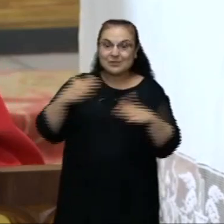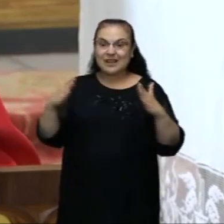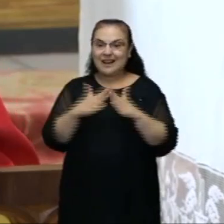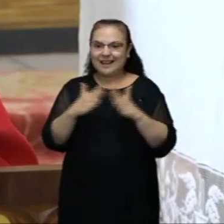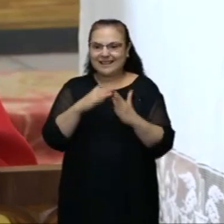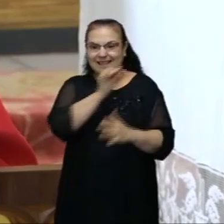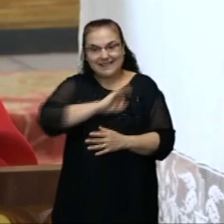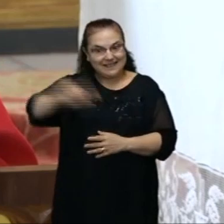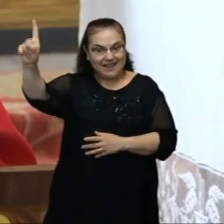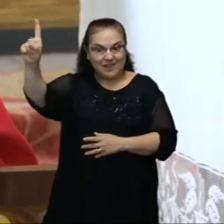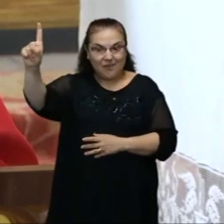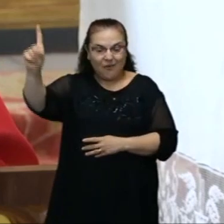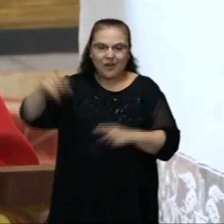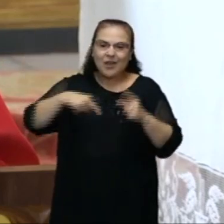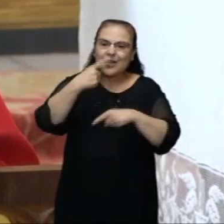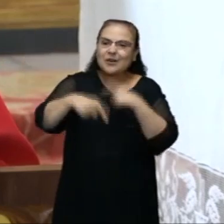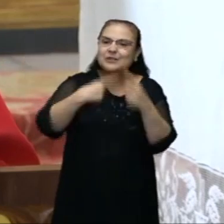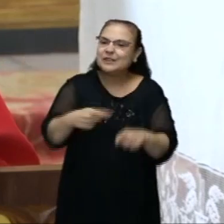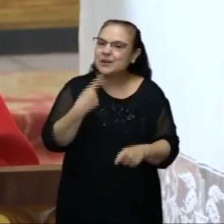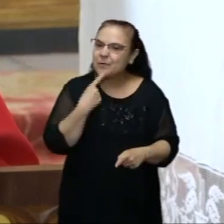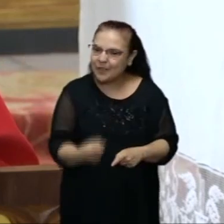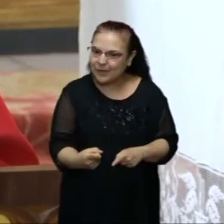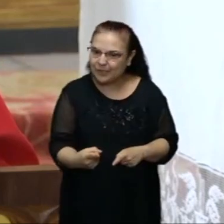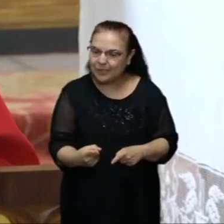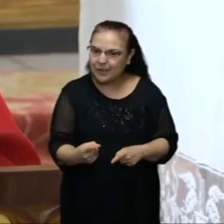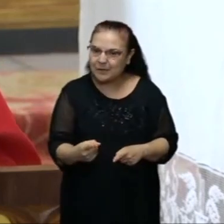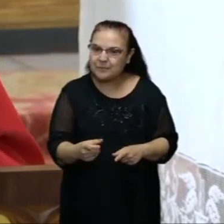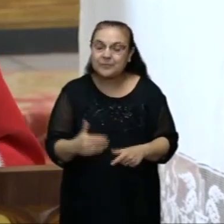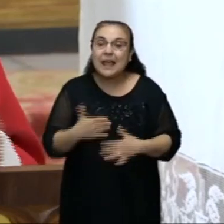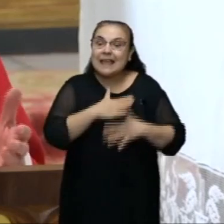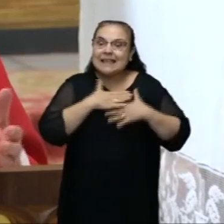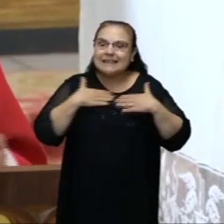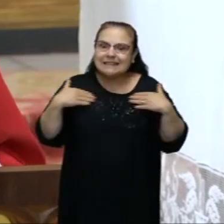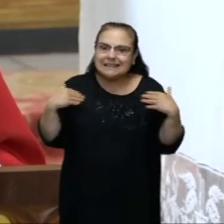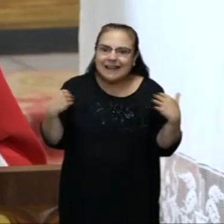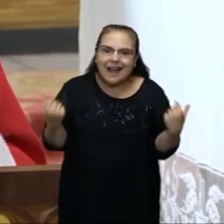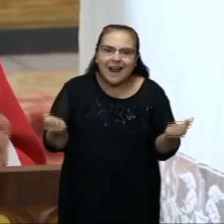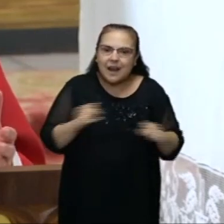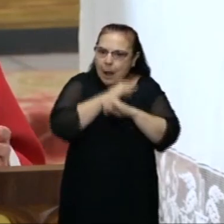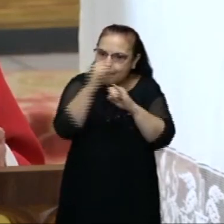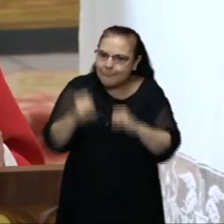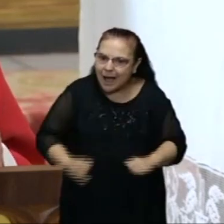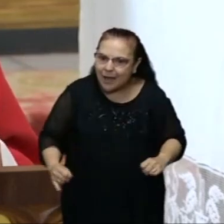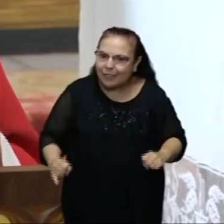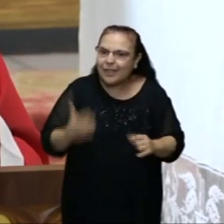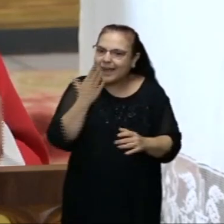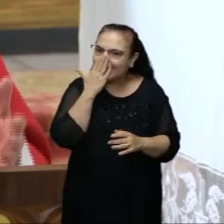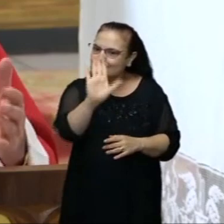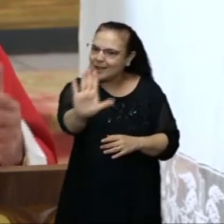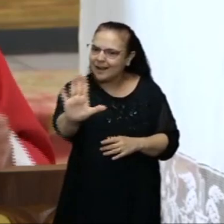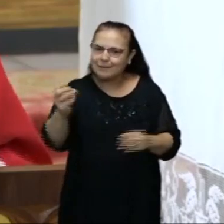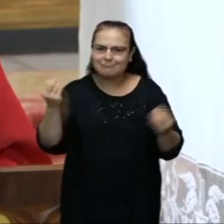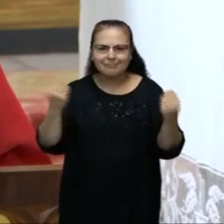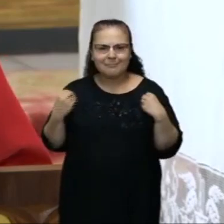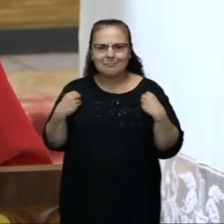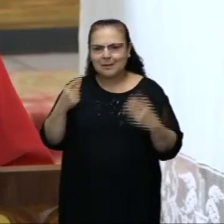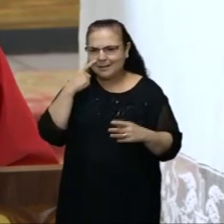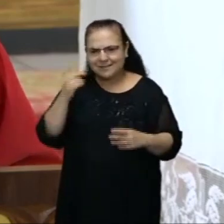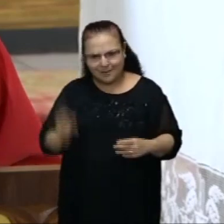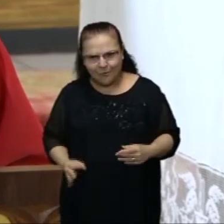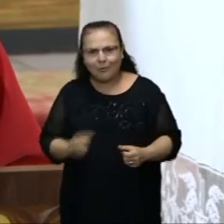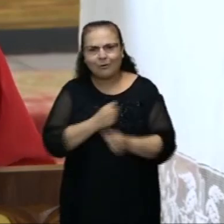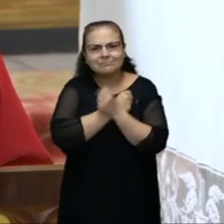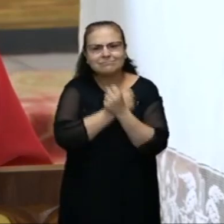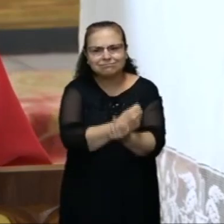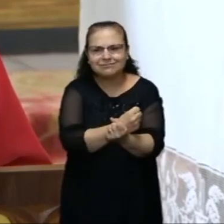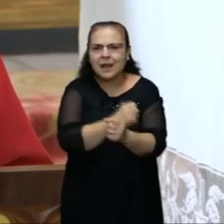continúa diciendo: desead la paz a Jerusalén, vivan seguros los que te aman, haya paz